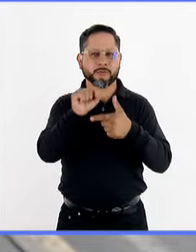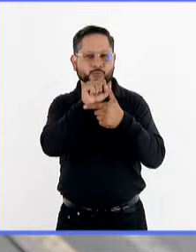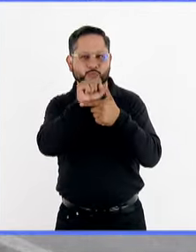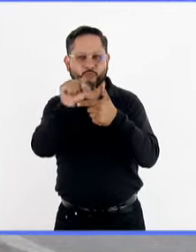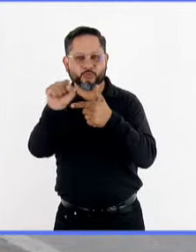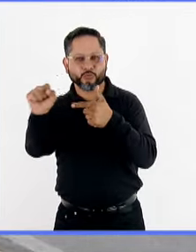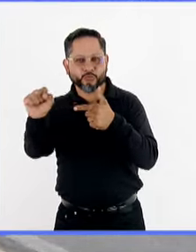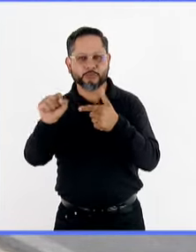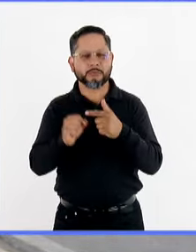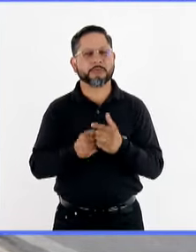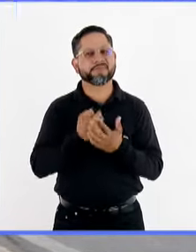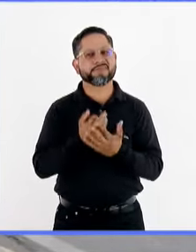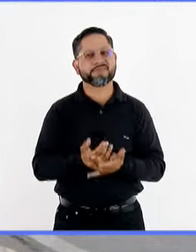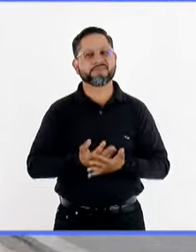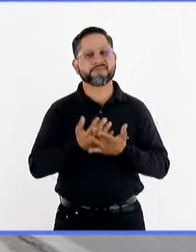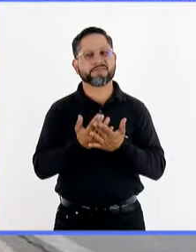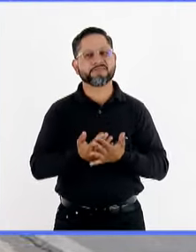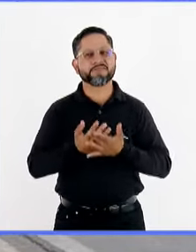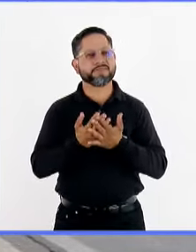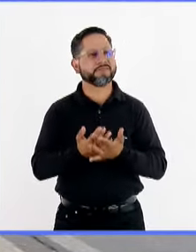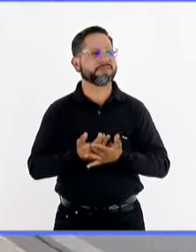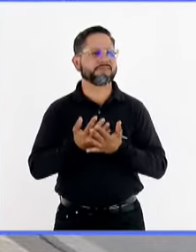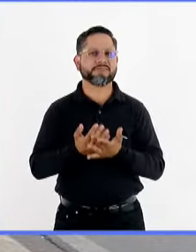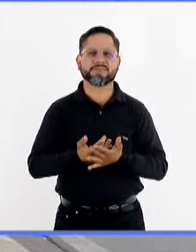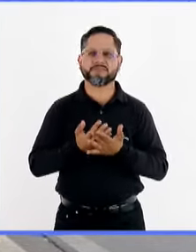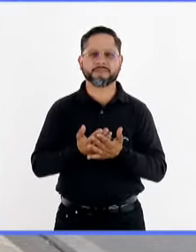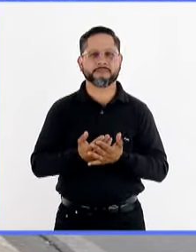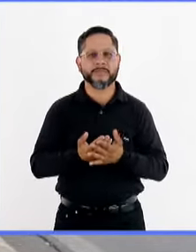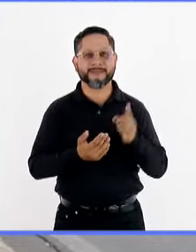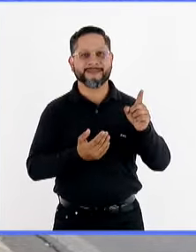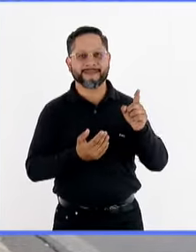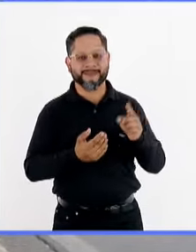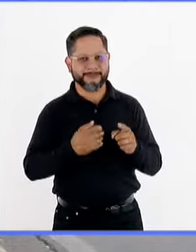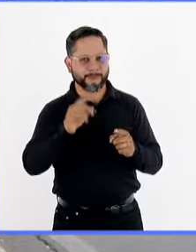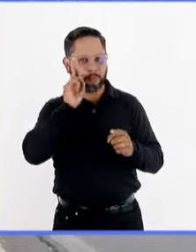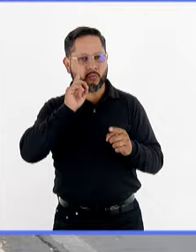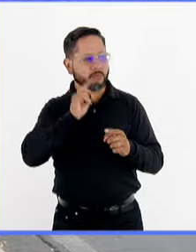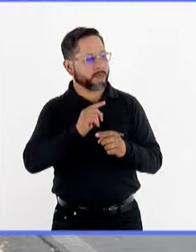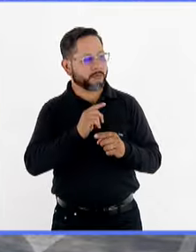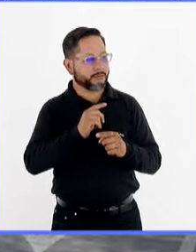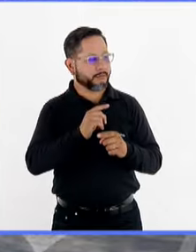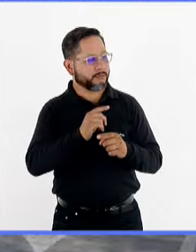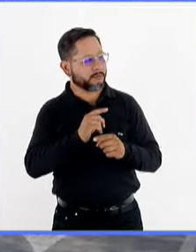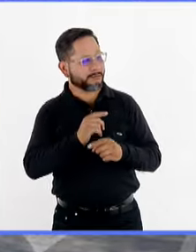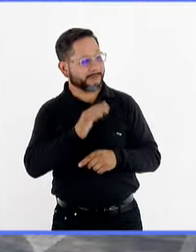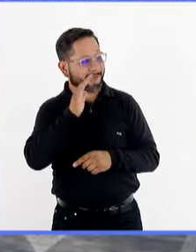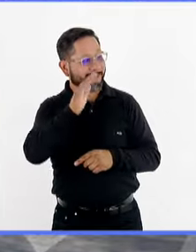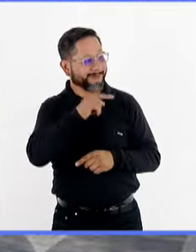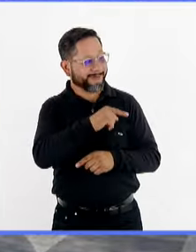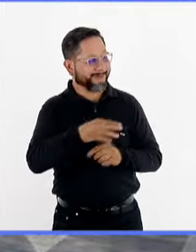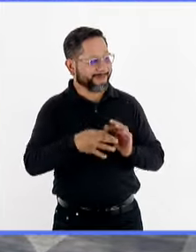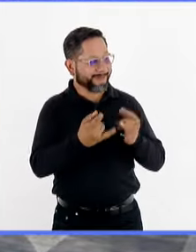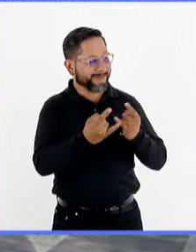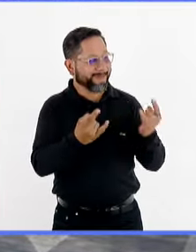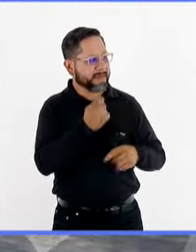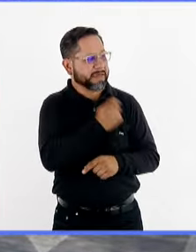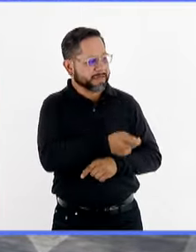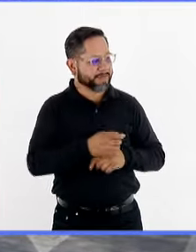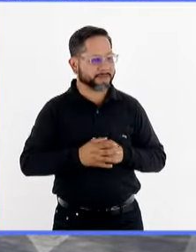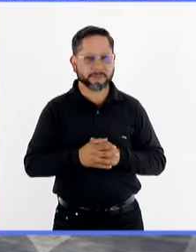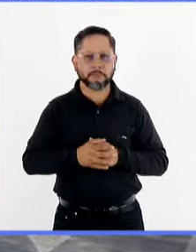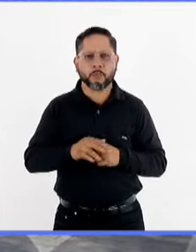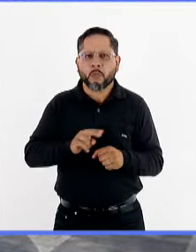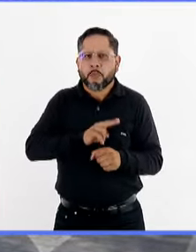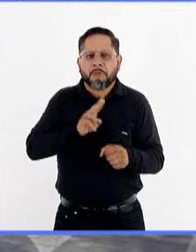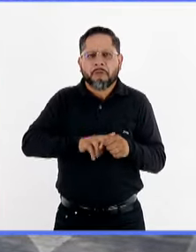ahí mucho tiempo esperando, le puedo sacar plática a una señora que está al lado de mí, que no conocía, y también es muy interesante, ¿no? La cotidianidad de